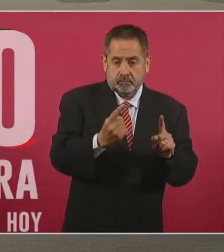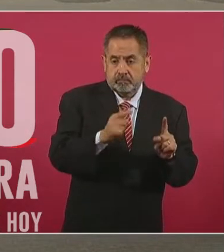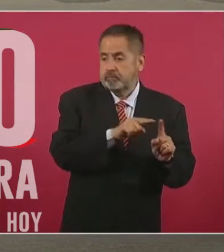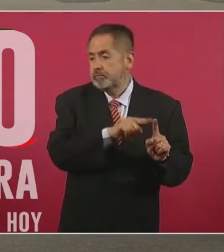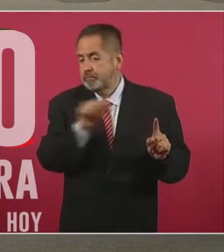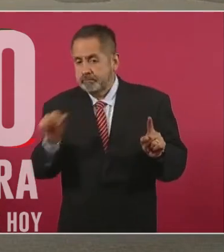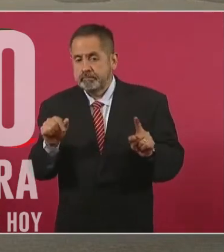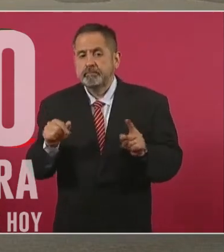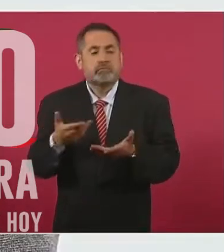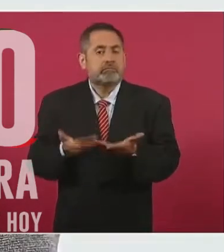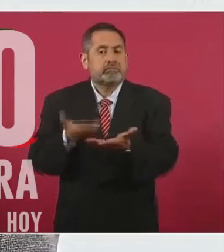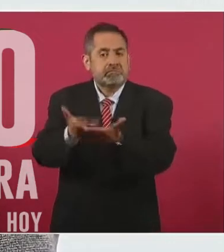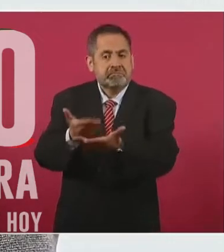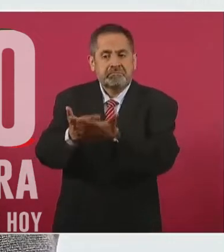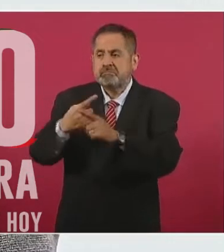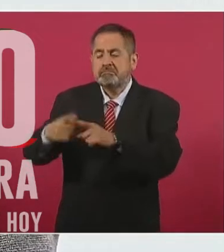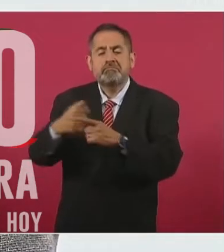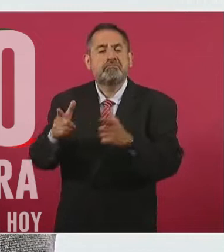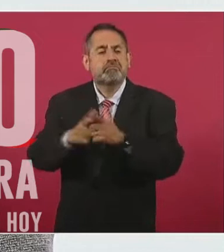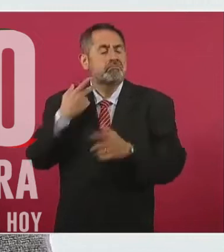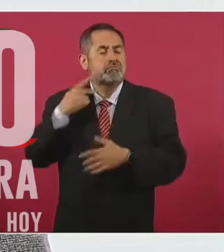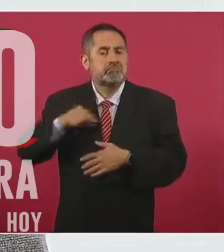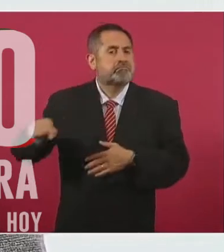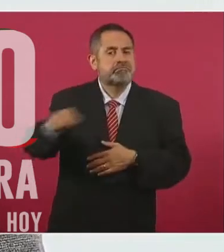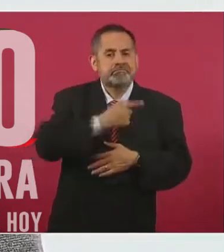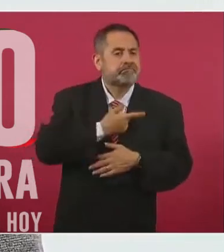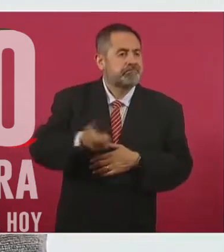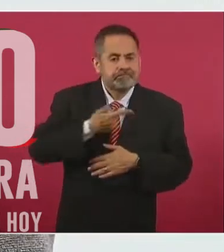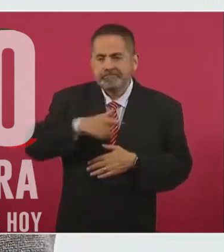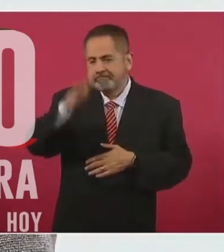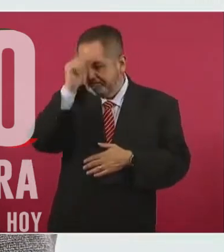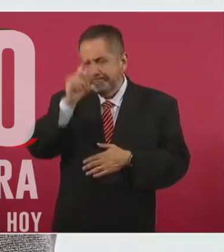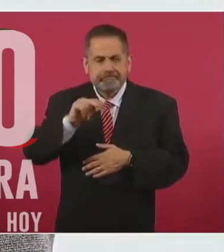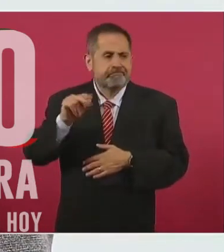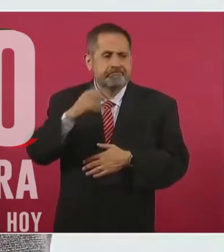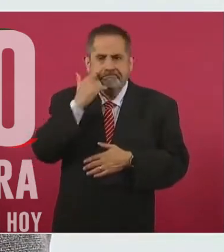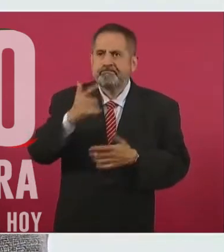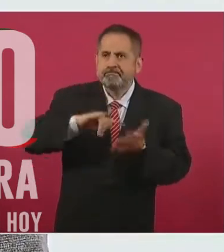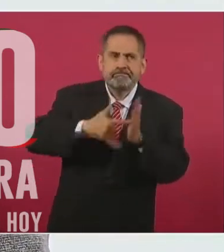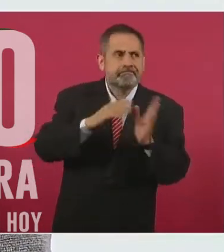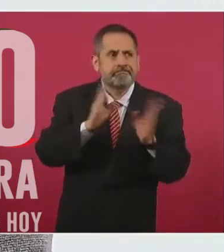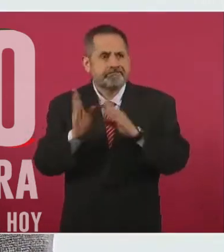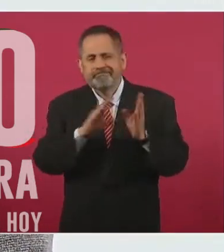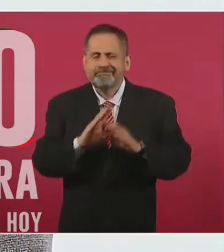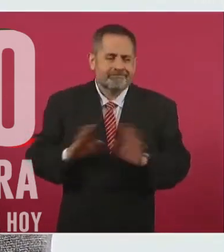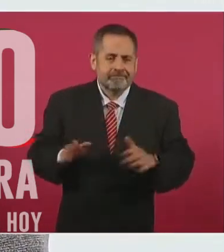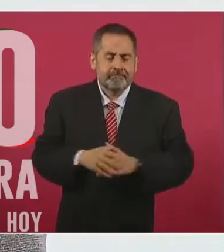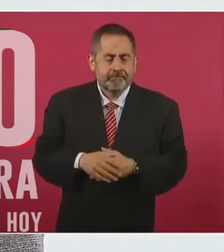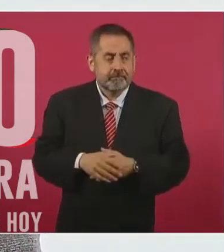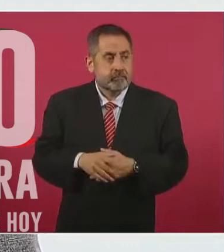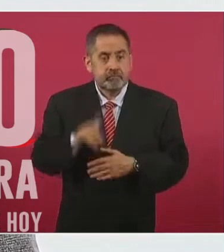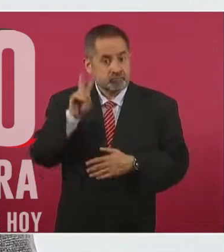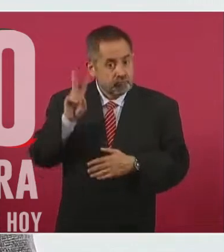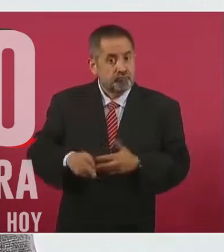verano por diferentes fracciones parlamentarias. El ahorro de energía es muy bajo respecto al consumo